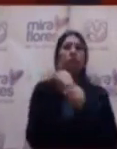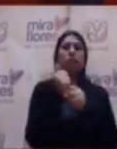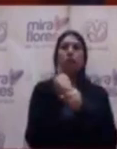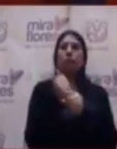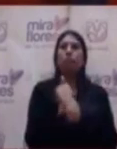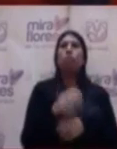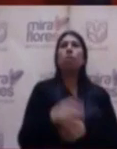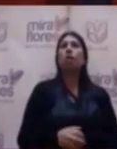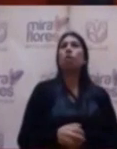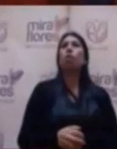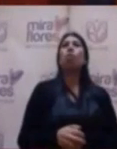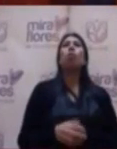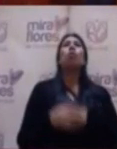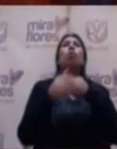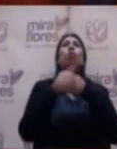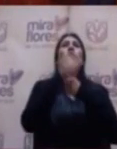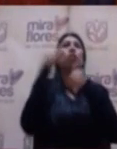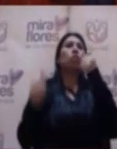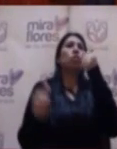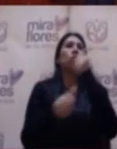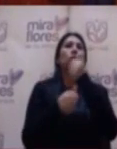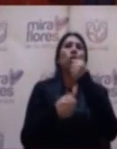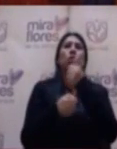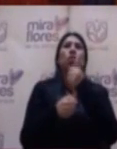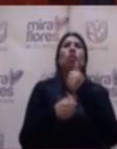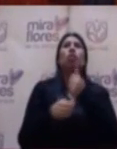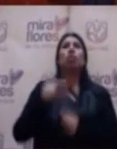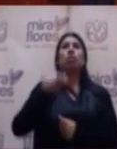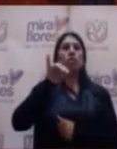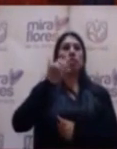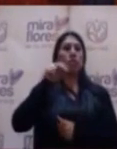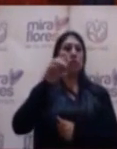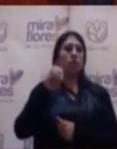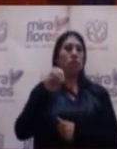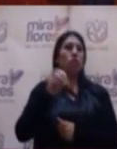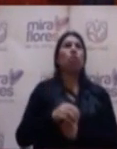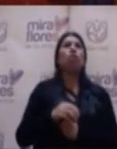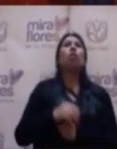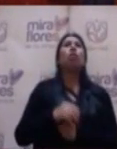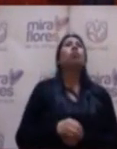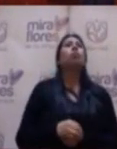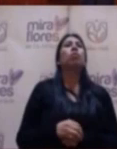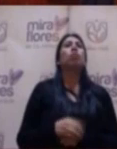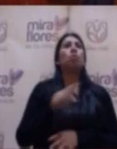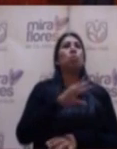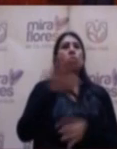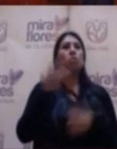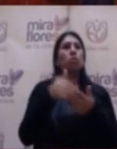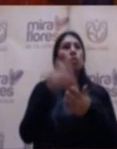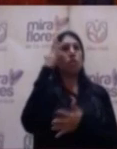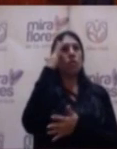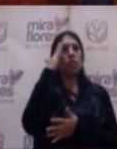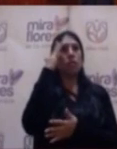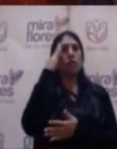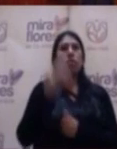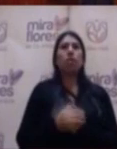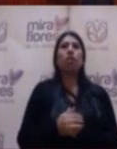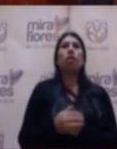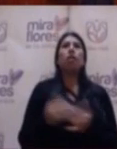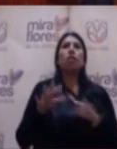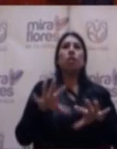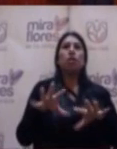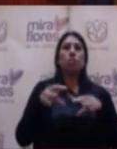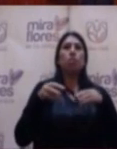por nuestro teniente alcalde Gino Costa Santolaya, que, como todos sabemos, ha asumido un cargo